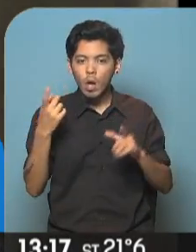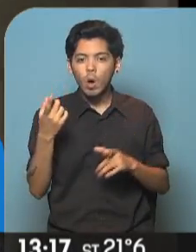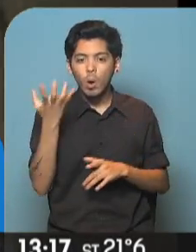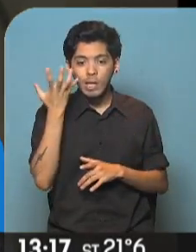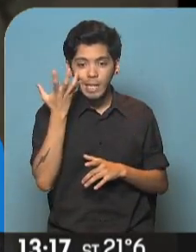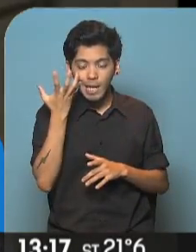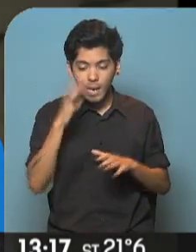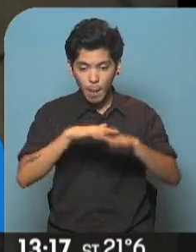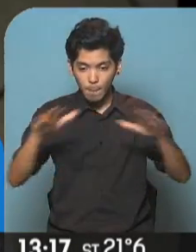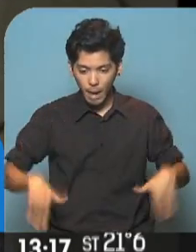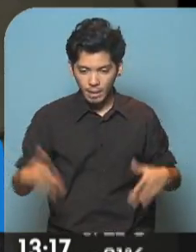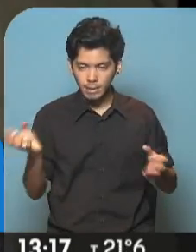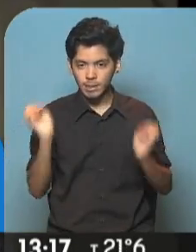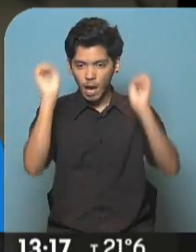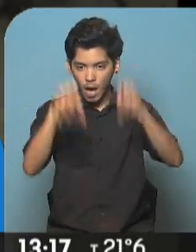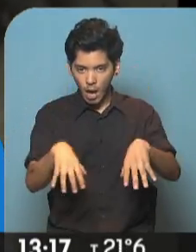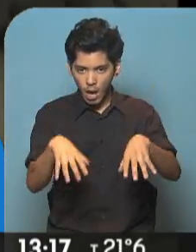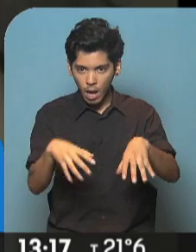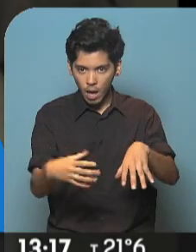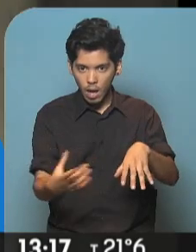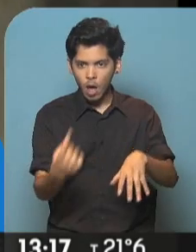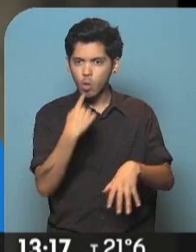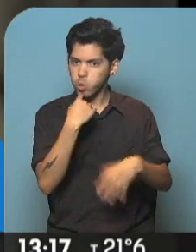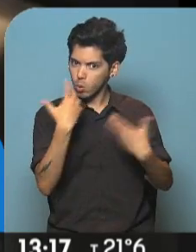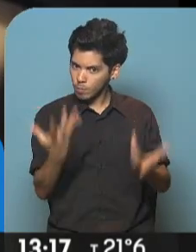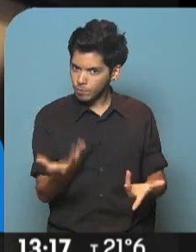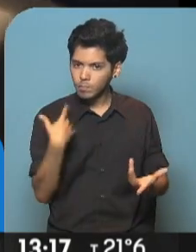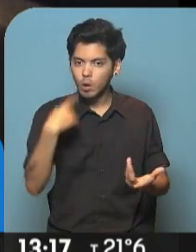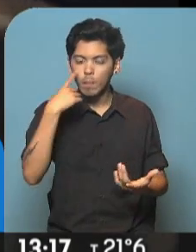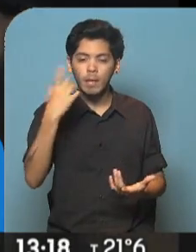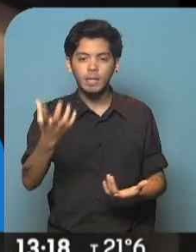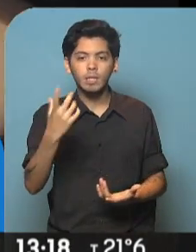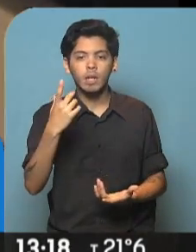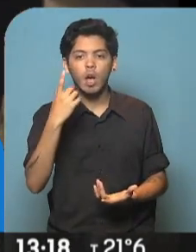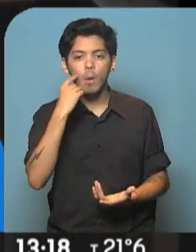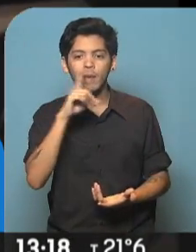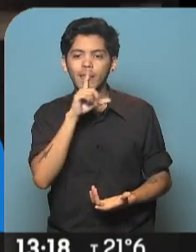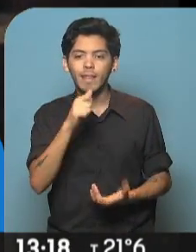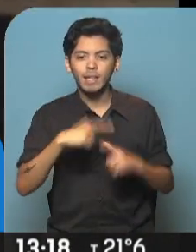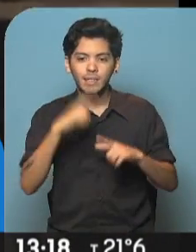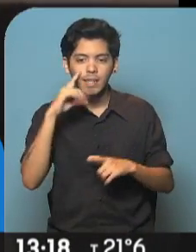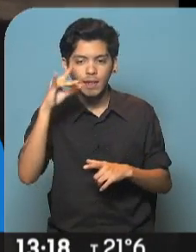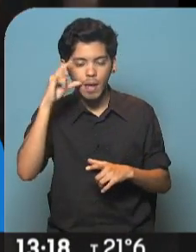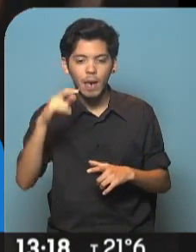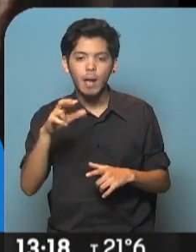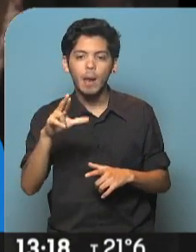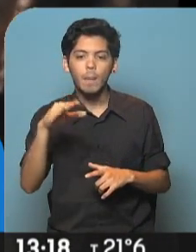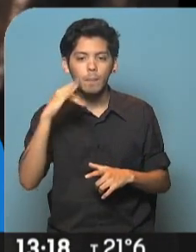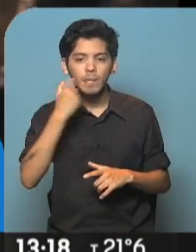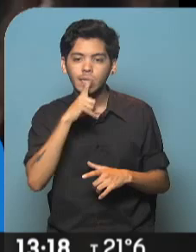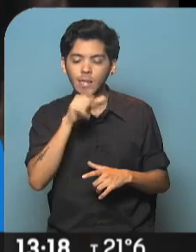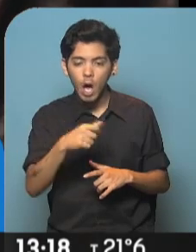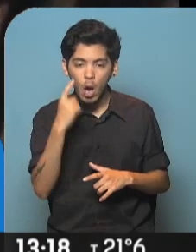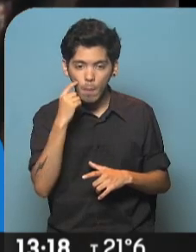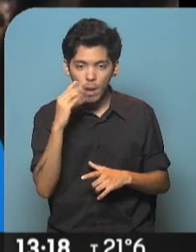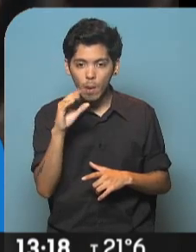mesa. Con este título que es enigmático, bueno, allí está la historia de un taxidermista, el documental que presentan Juan Manuel